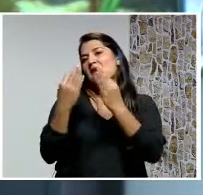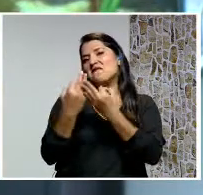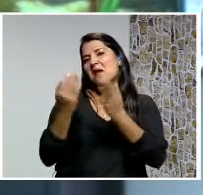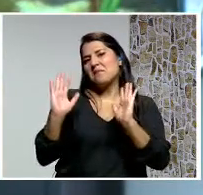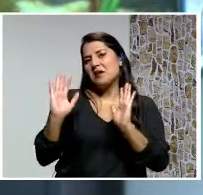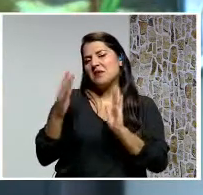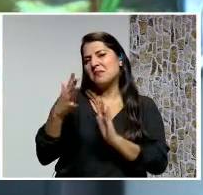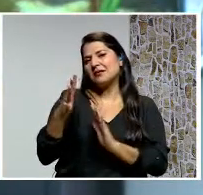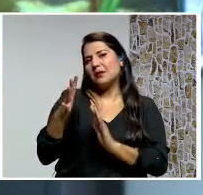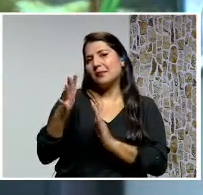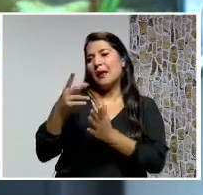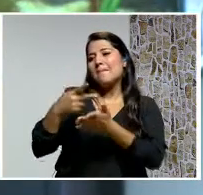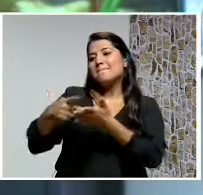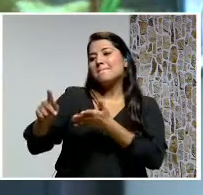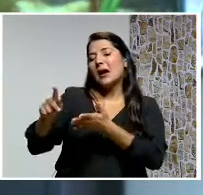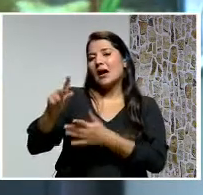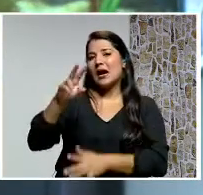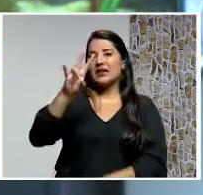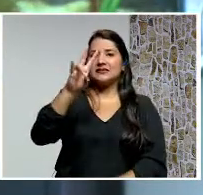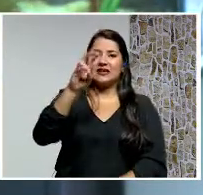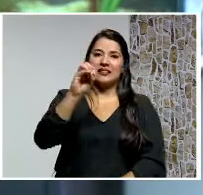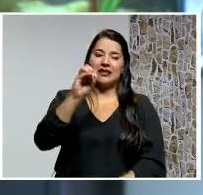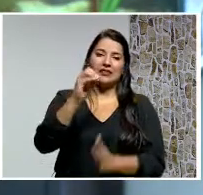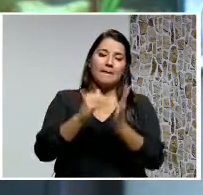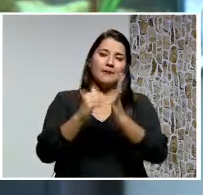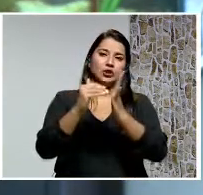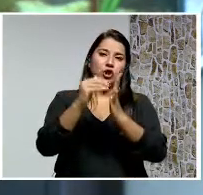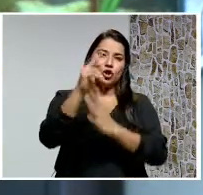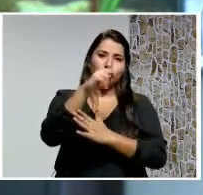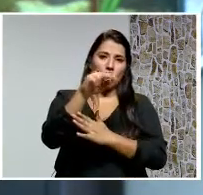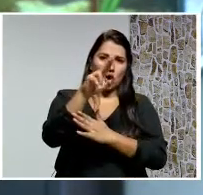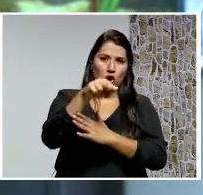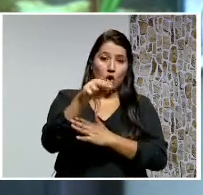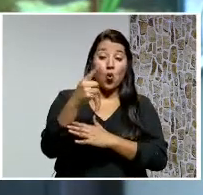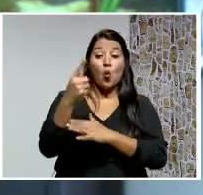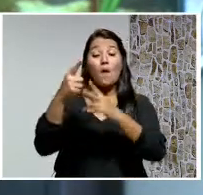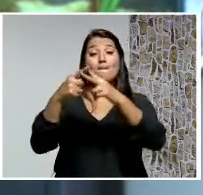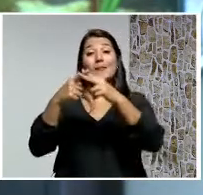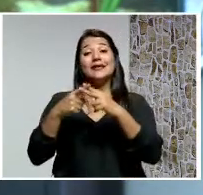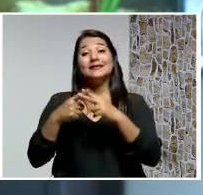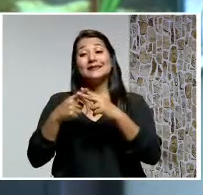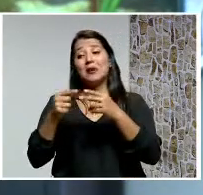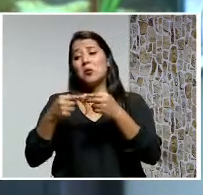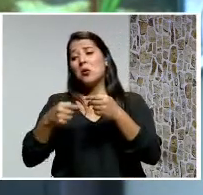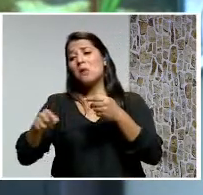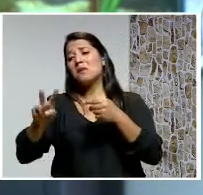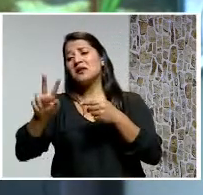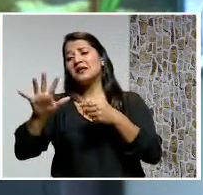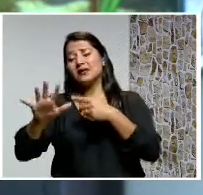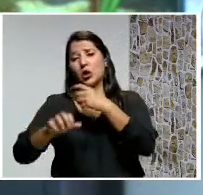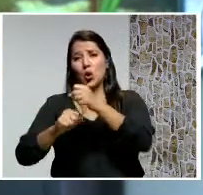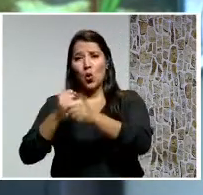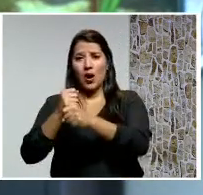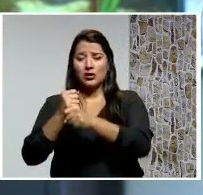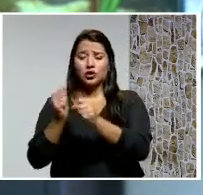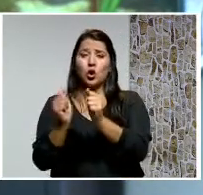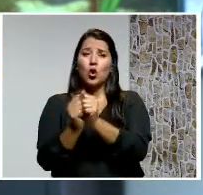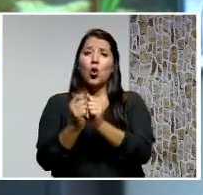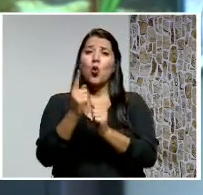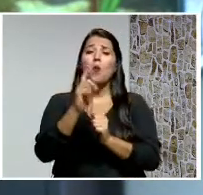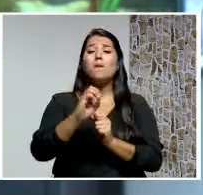cerca de 70 millones de colones en un crédito a 25 años plazo con una tasa de interés